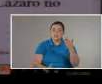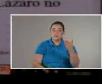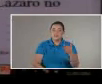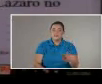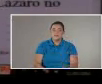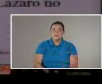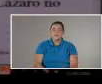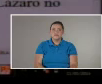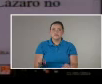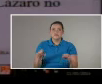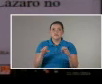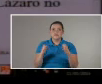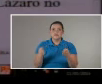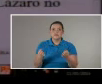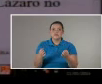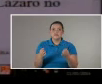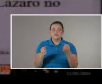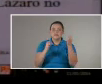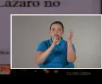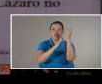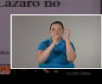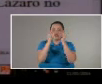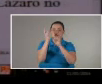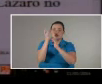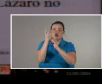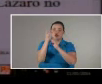Y entonces Jesús lloró.